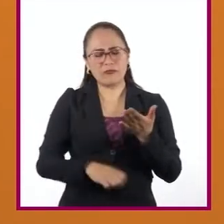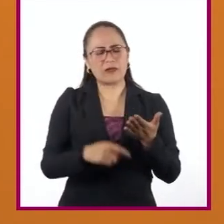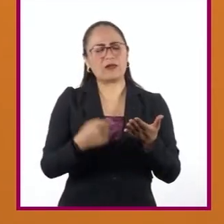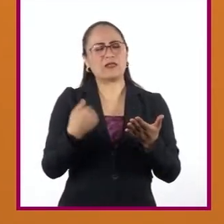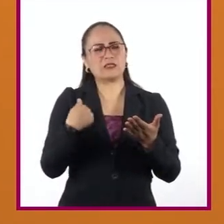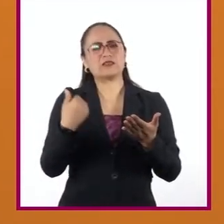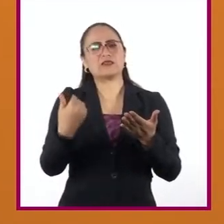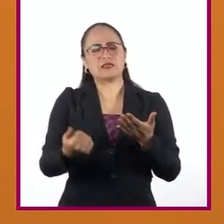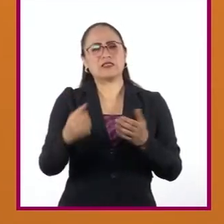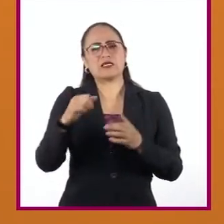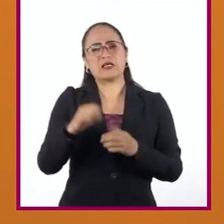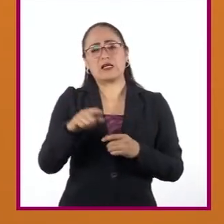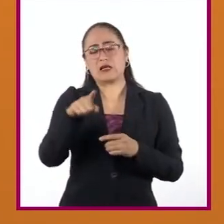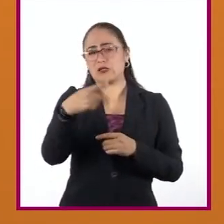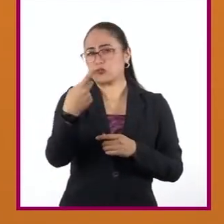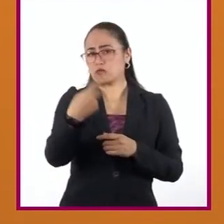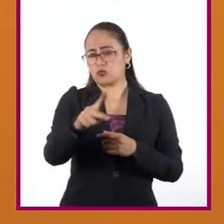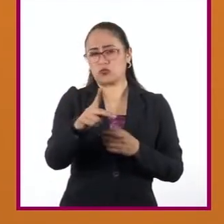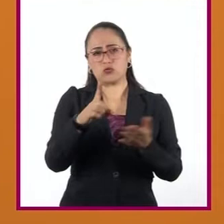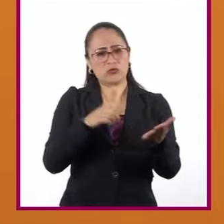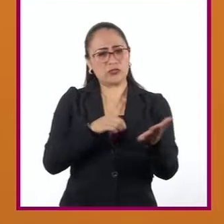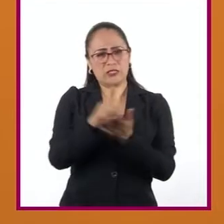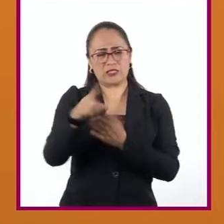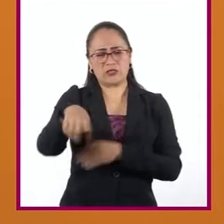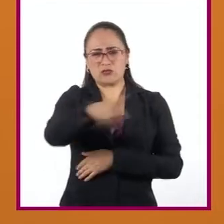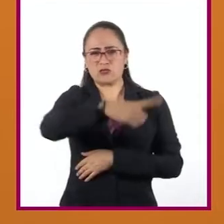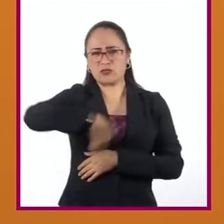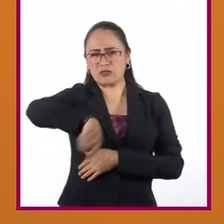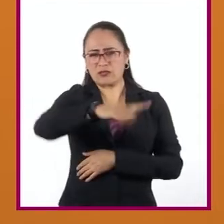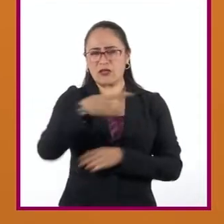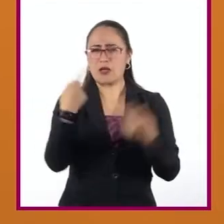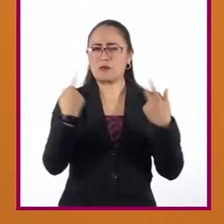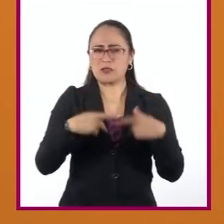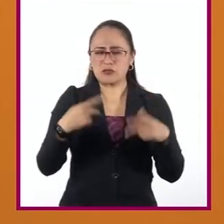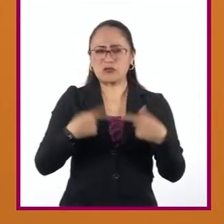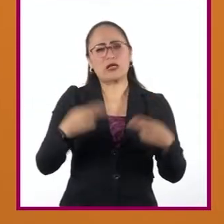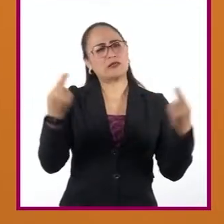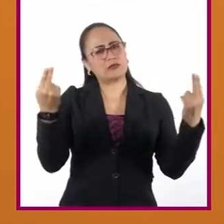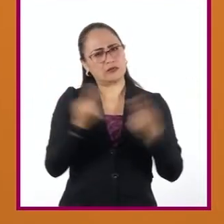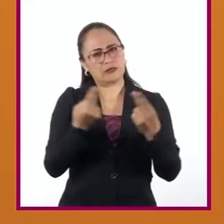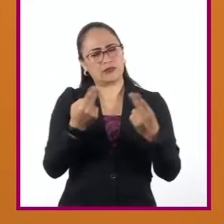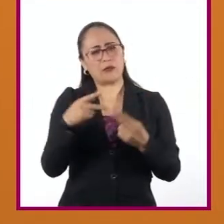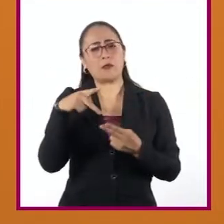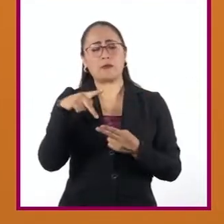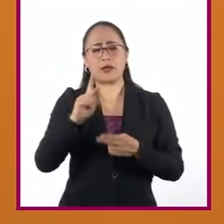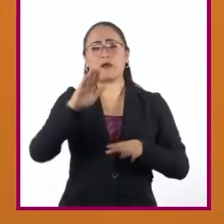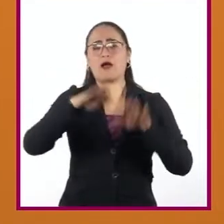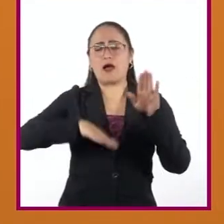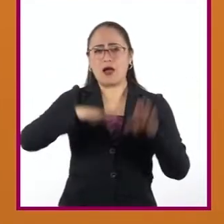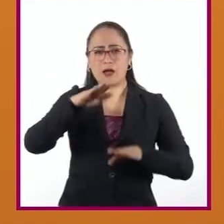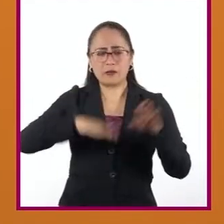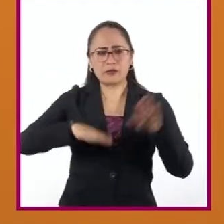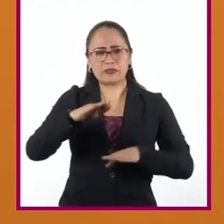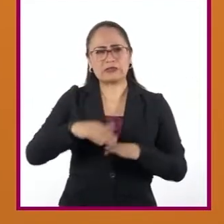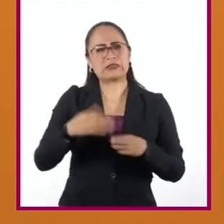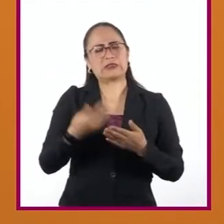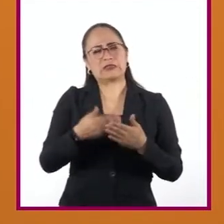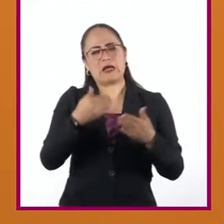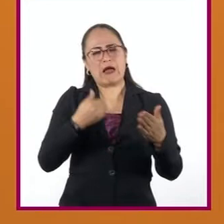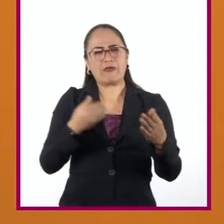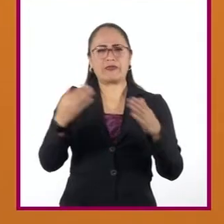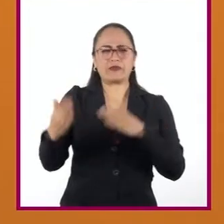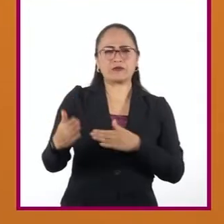el respeto al derecho de otras personas es necesario, pero a veces se requiere de una